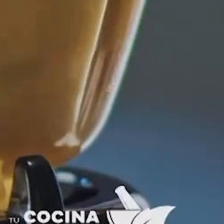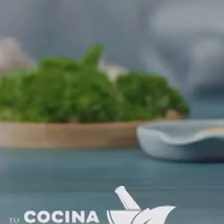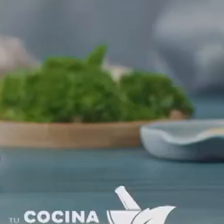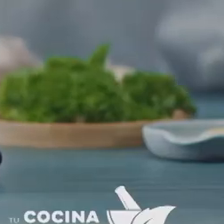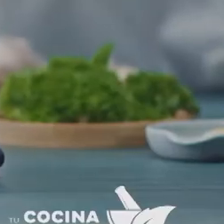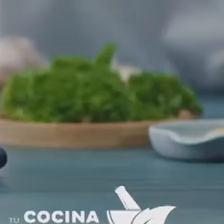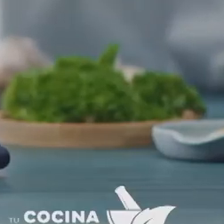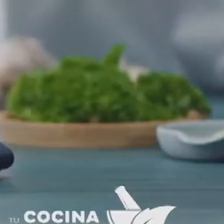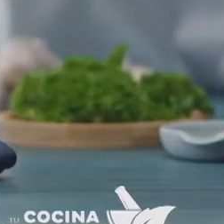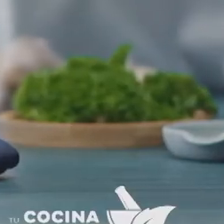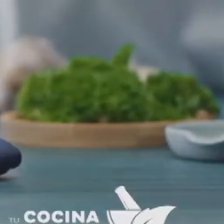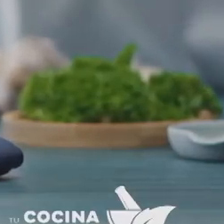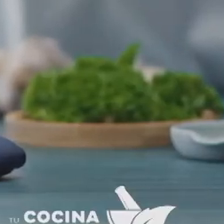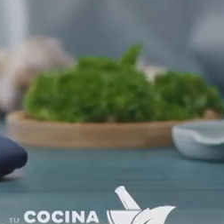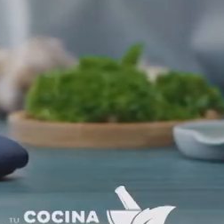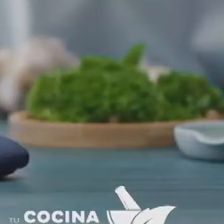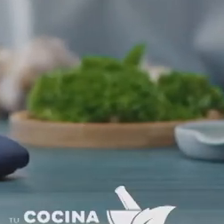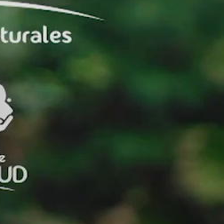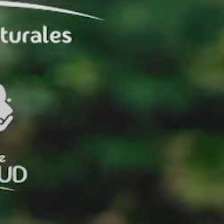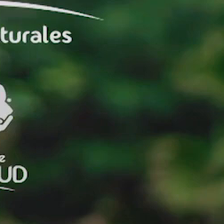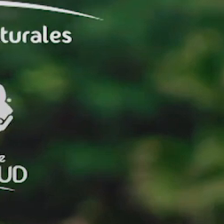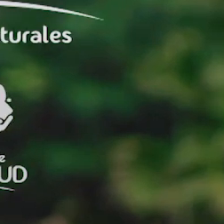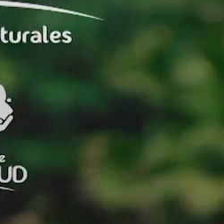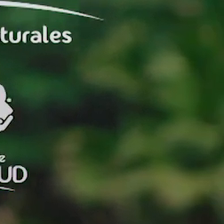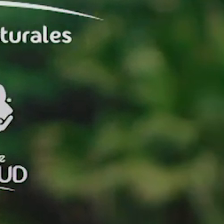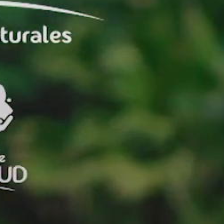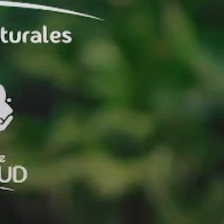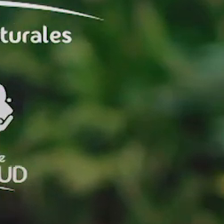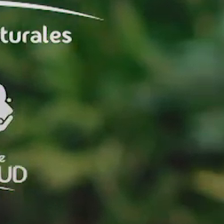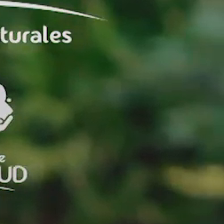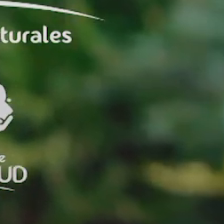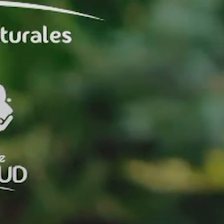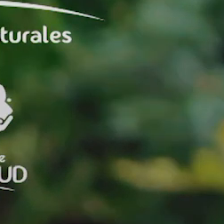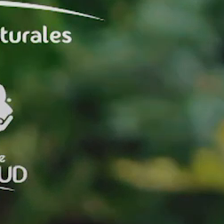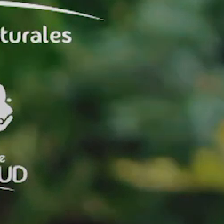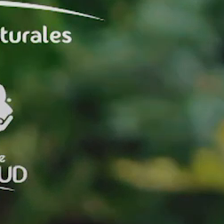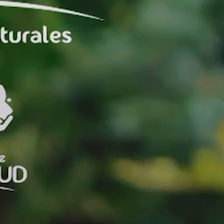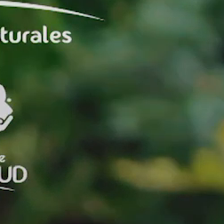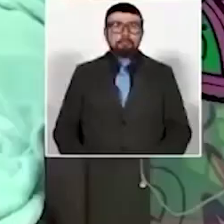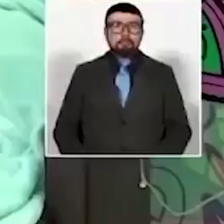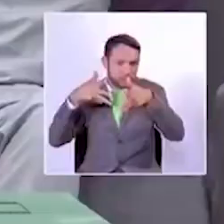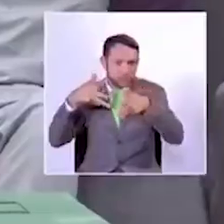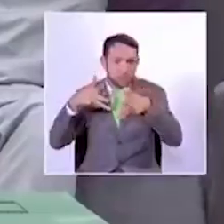Potencializador del sistema cardiovascular, se toma 3 veces por semana, la alternativa más saludable.